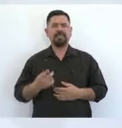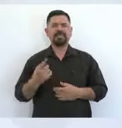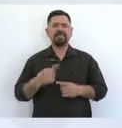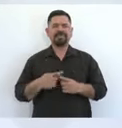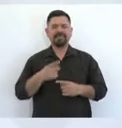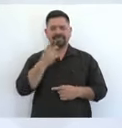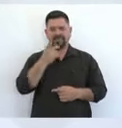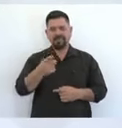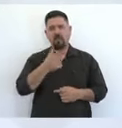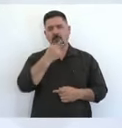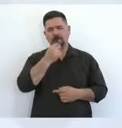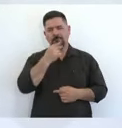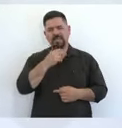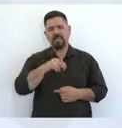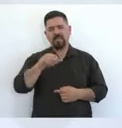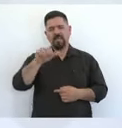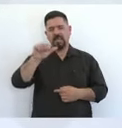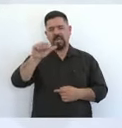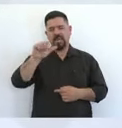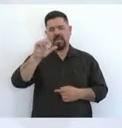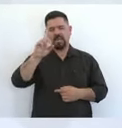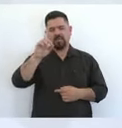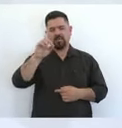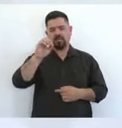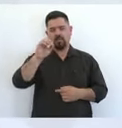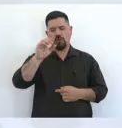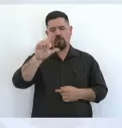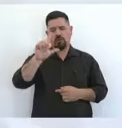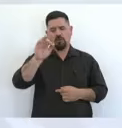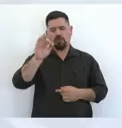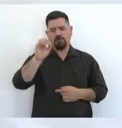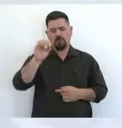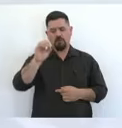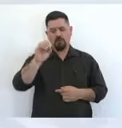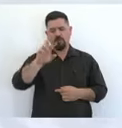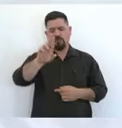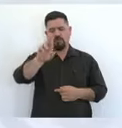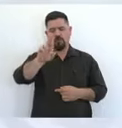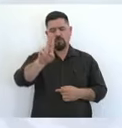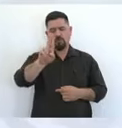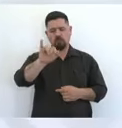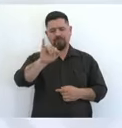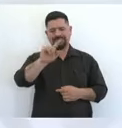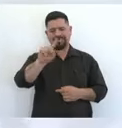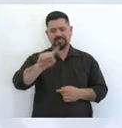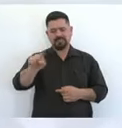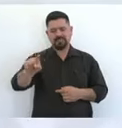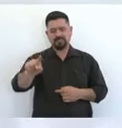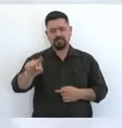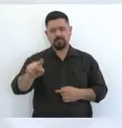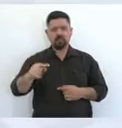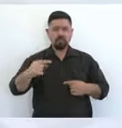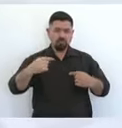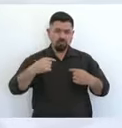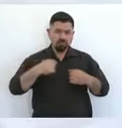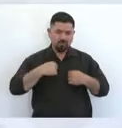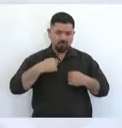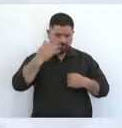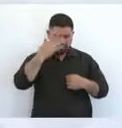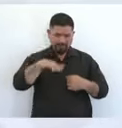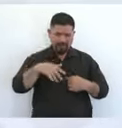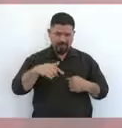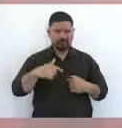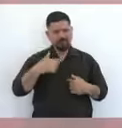don Adolfo Ruiz Cortines o de lo que calabraba yo de la edad, sino ya yo soy también